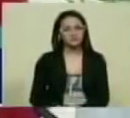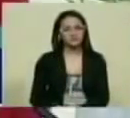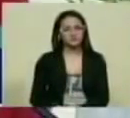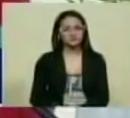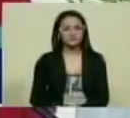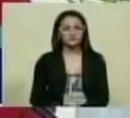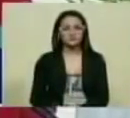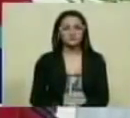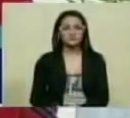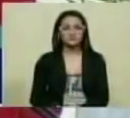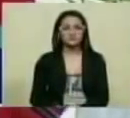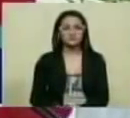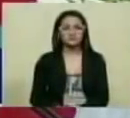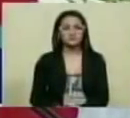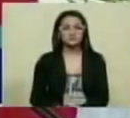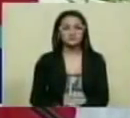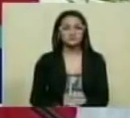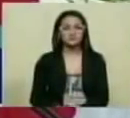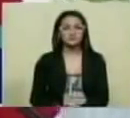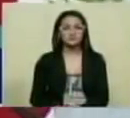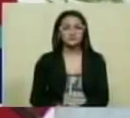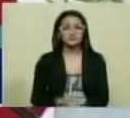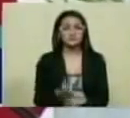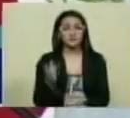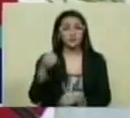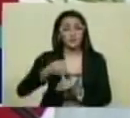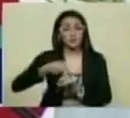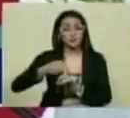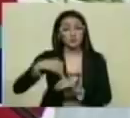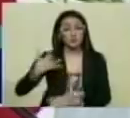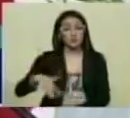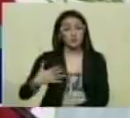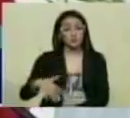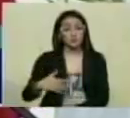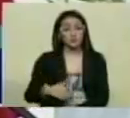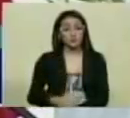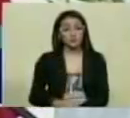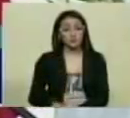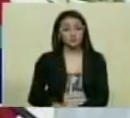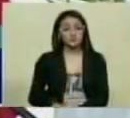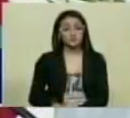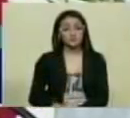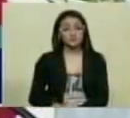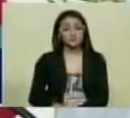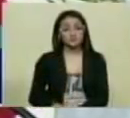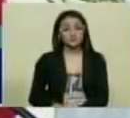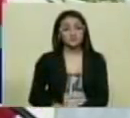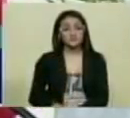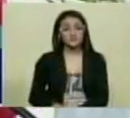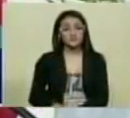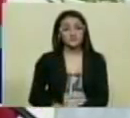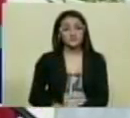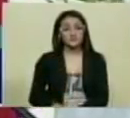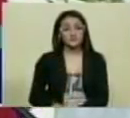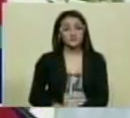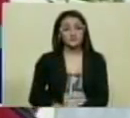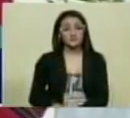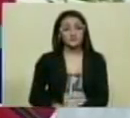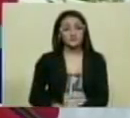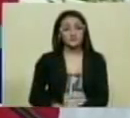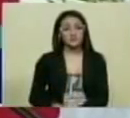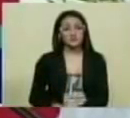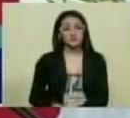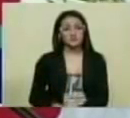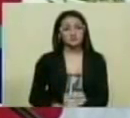Y fíjense que cuánto han luchado ustedes, ¿no? Cuánto han luchado. Pusieron la cara por